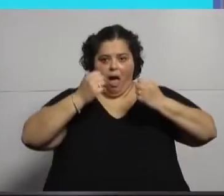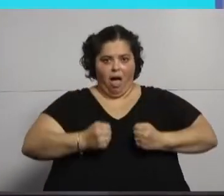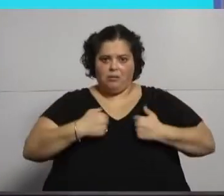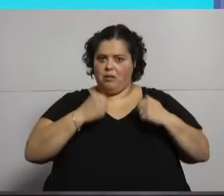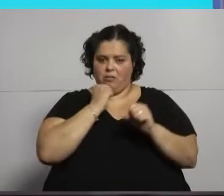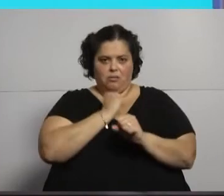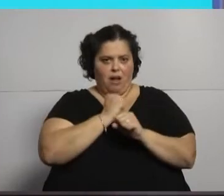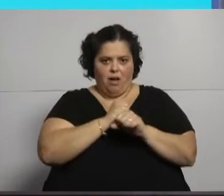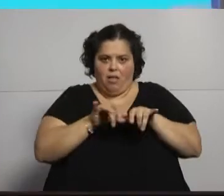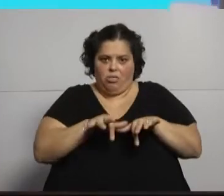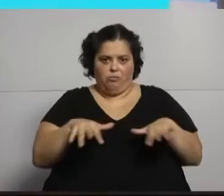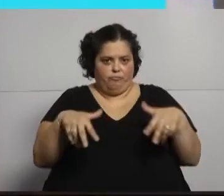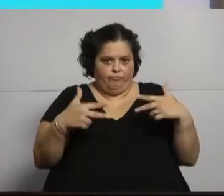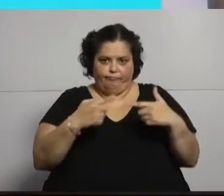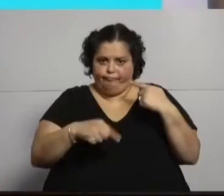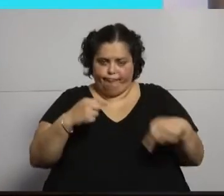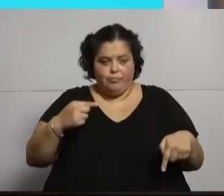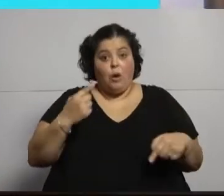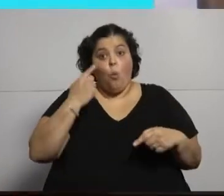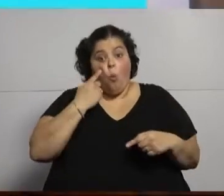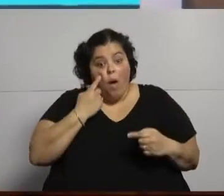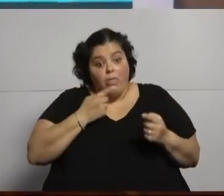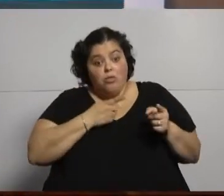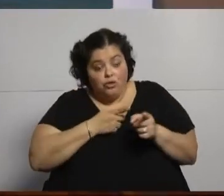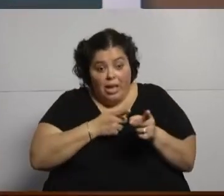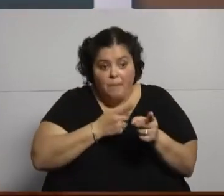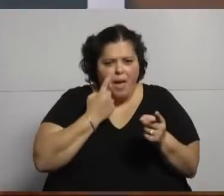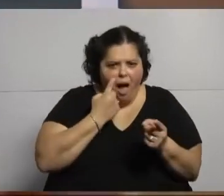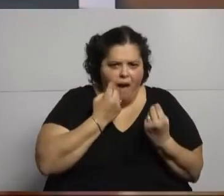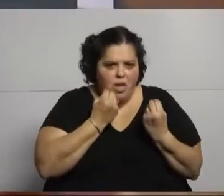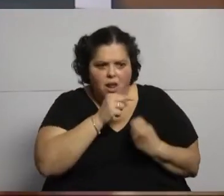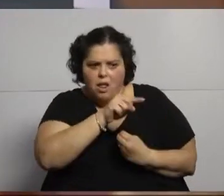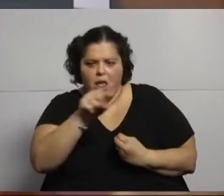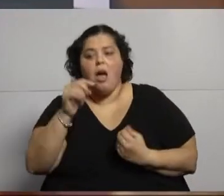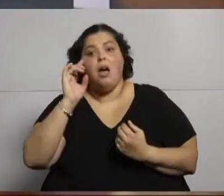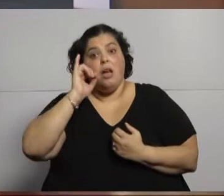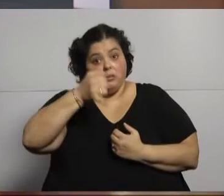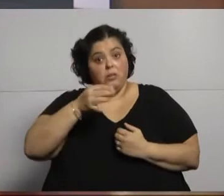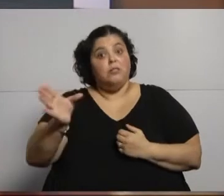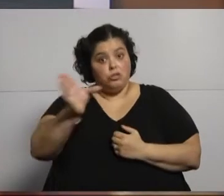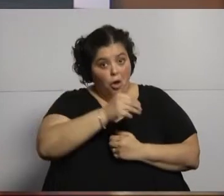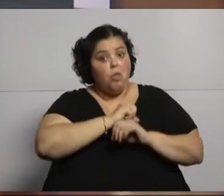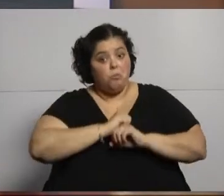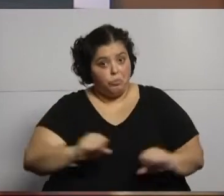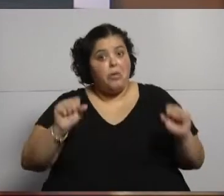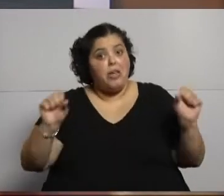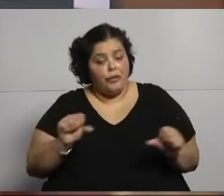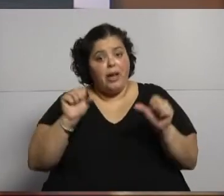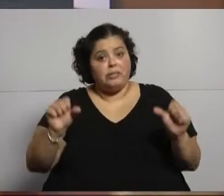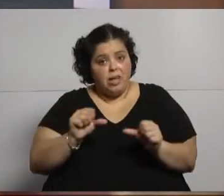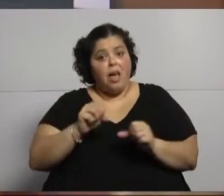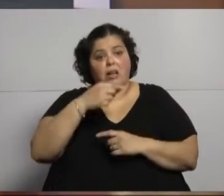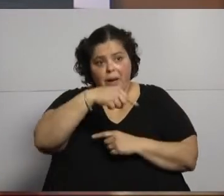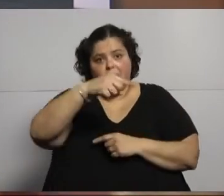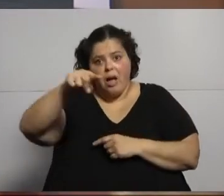primer seguimiento, gratamente notamos que todas las entidades habían tenido la posibilidad de mandar a sus personas a las casas y habilitar los distintos